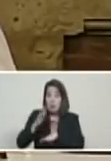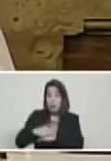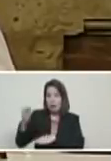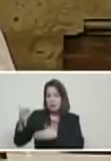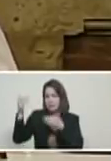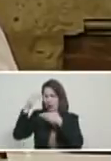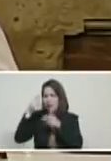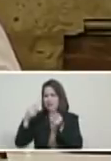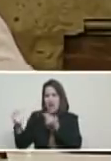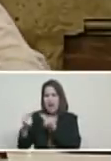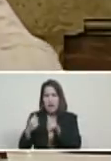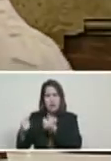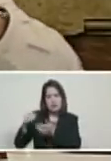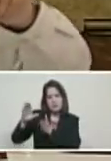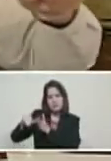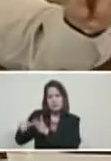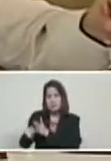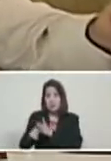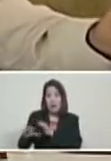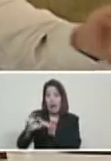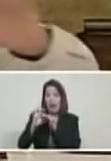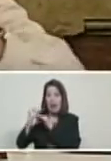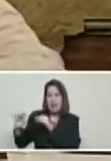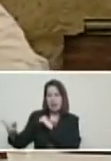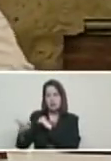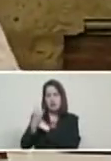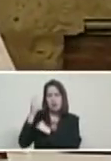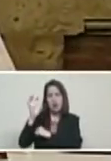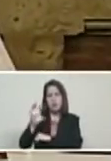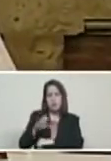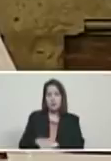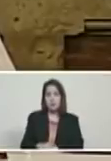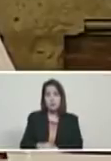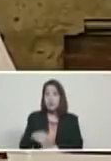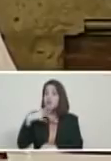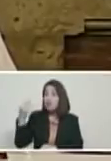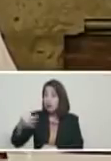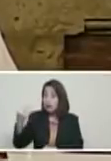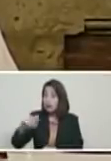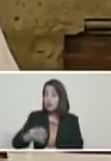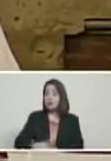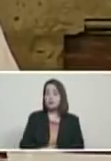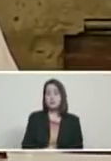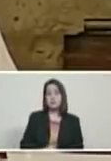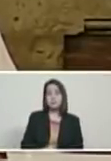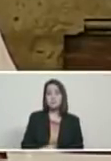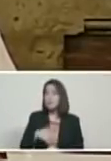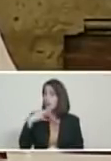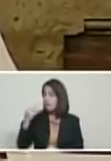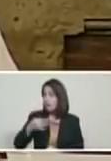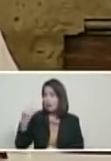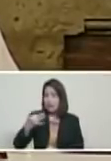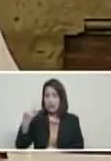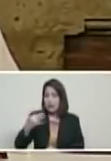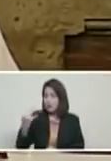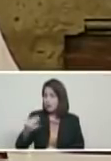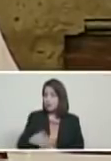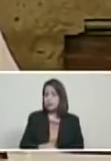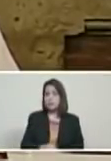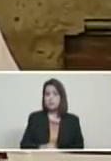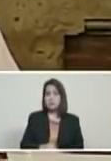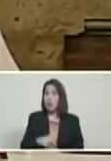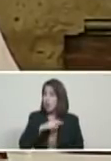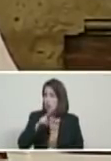destructivas, contaminantes, aliadas de los traidores de la patria. Esa es la verdad. Esa es la verdad verdadera. Y